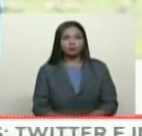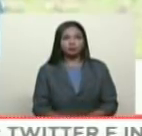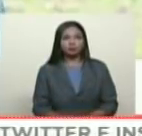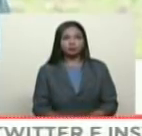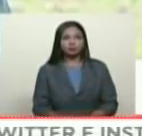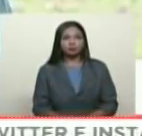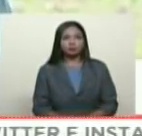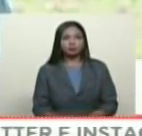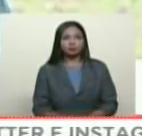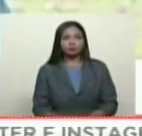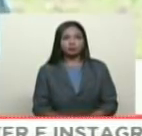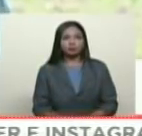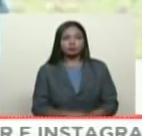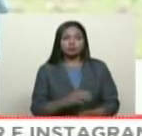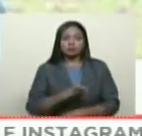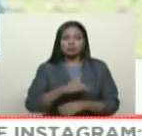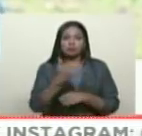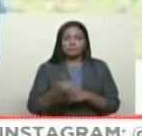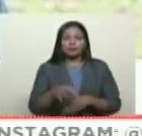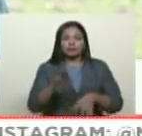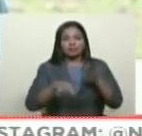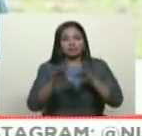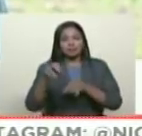para el plan de siembra